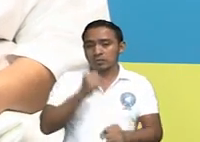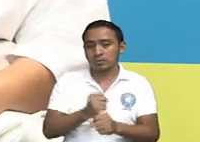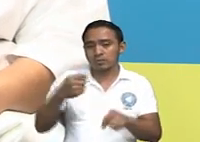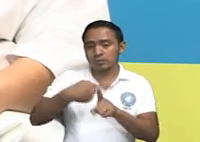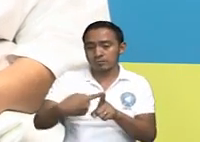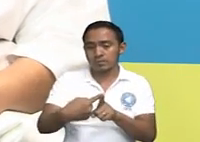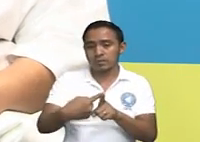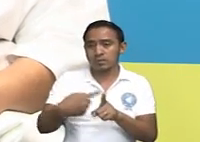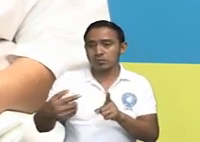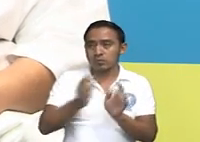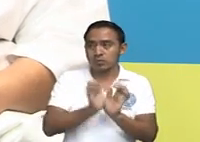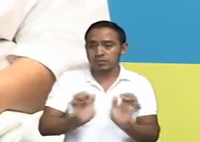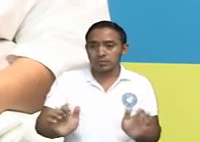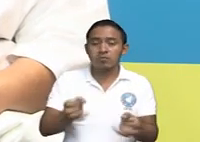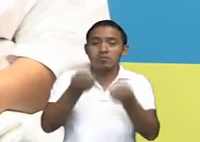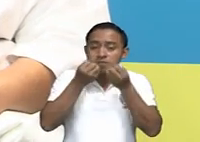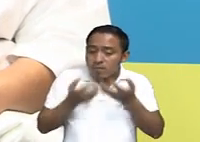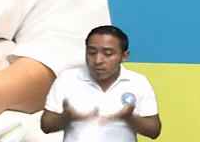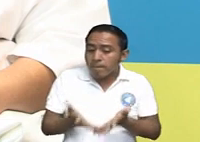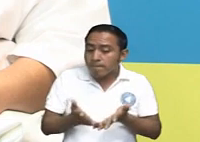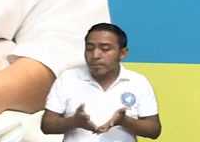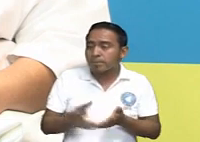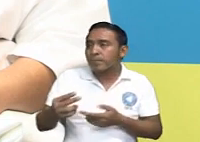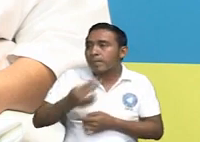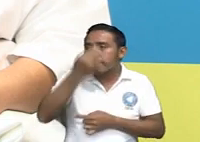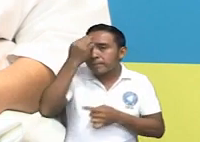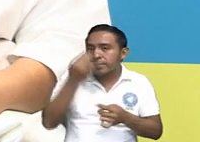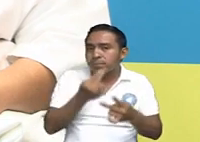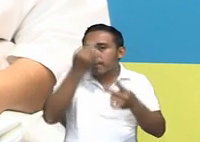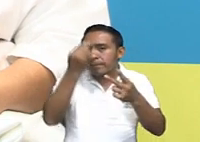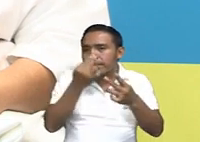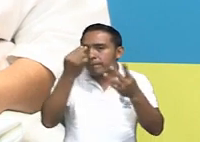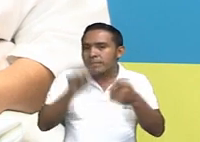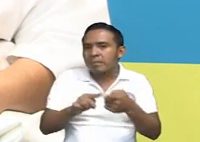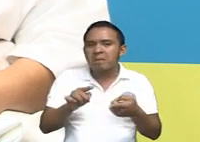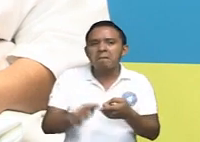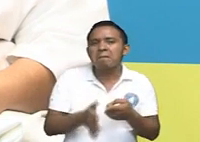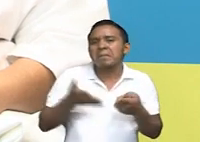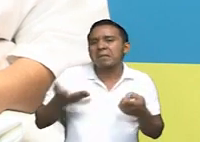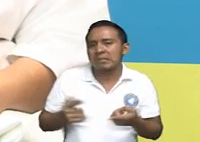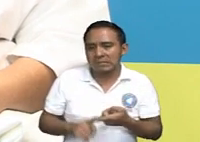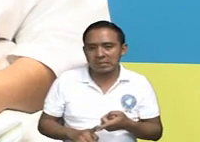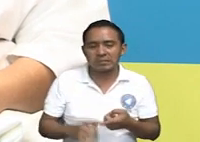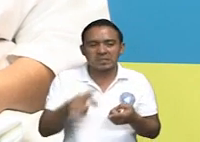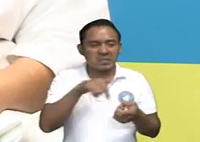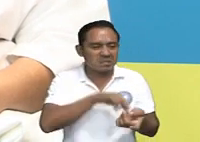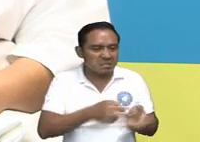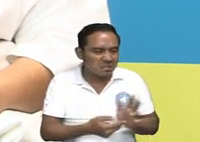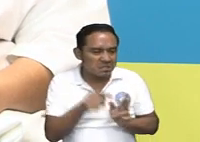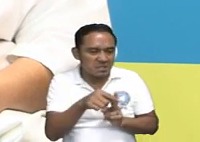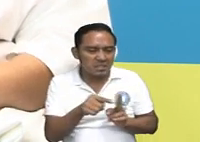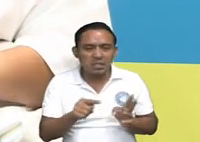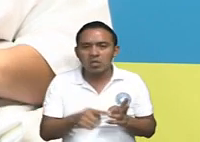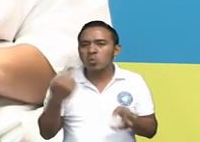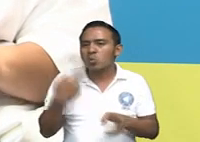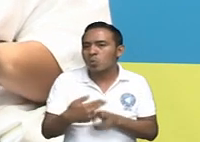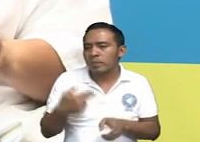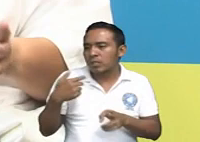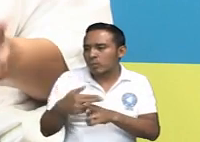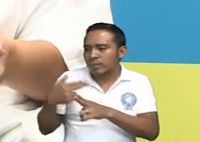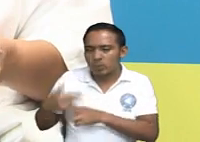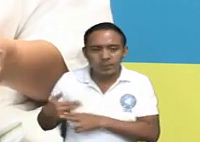niños son muy informativos y te preguntan para qué funciona esto, qué es esto, cómo se llama, es la edad de